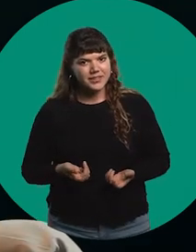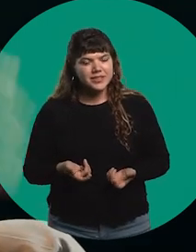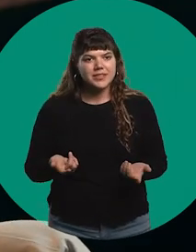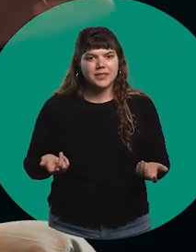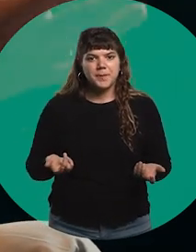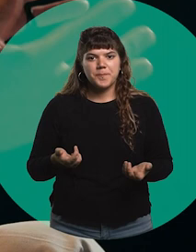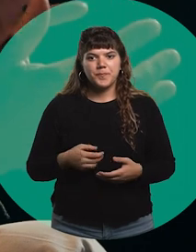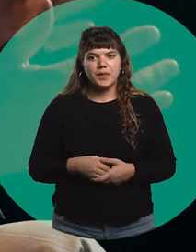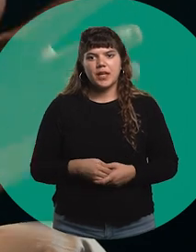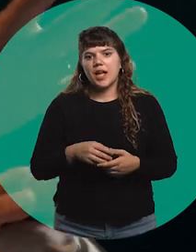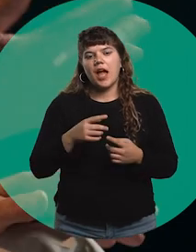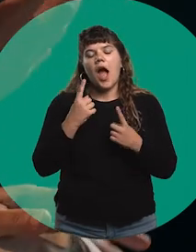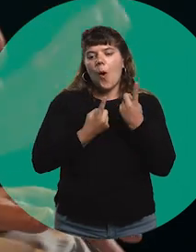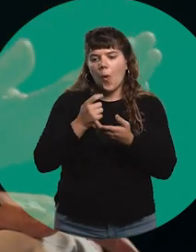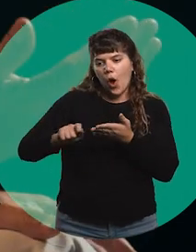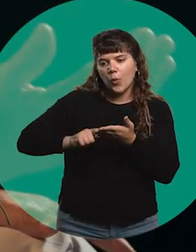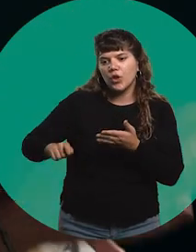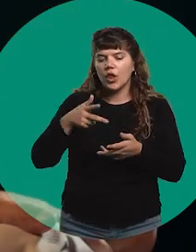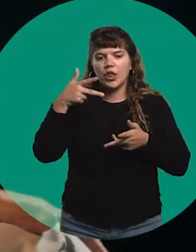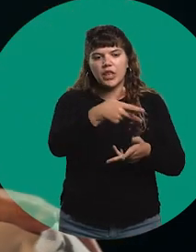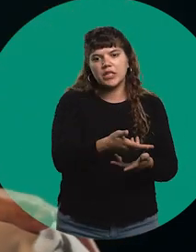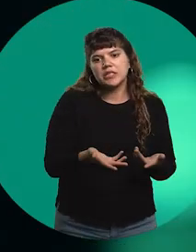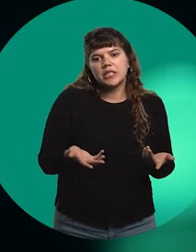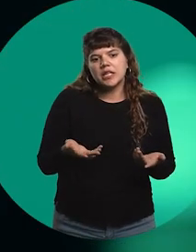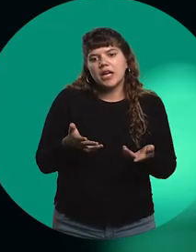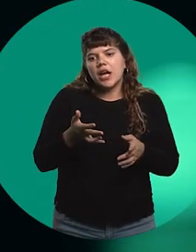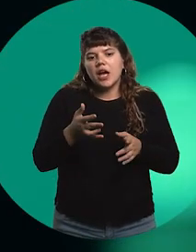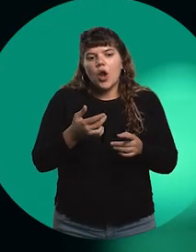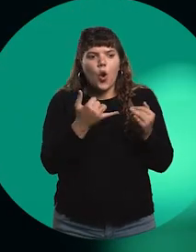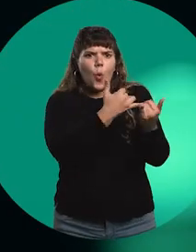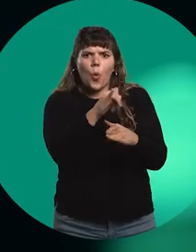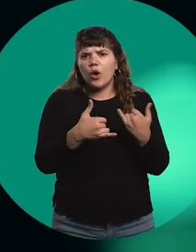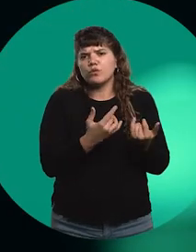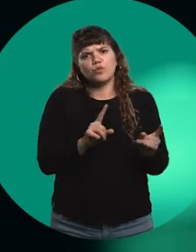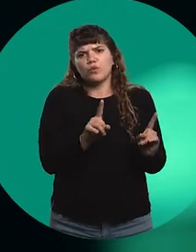¿verdad?, dice algún autor, no éticamente hablando, no todo juego